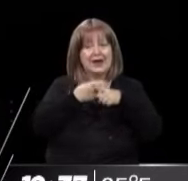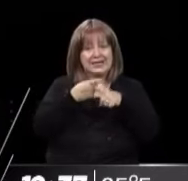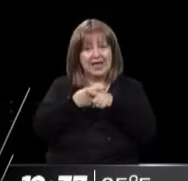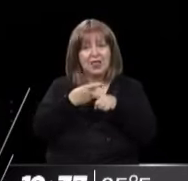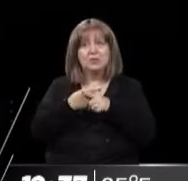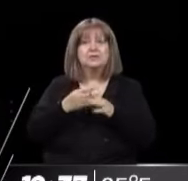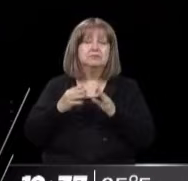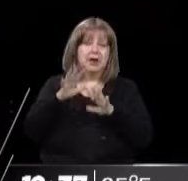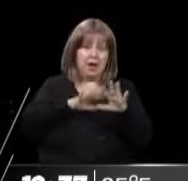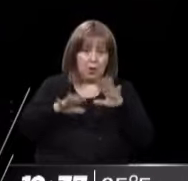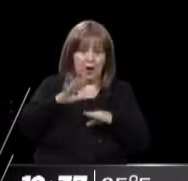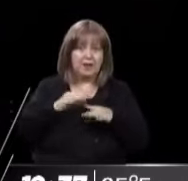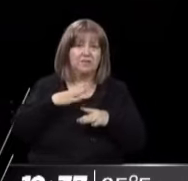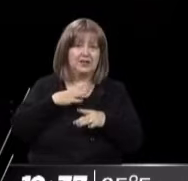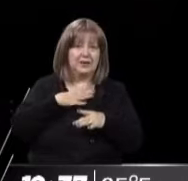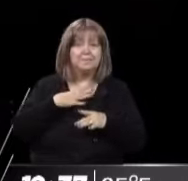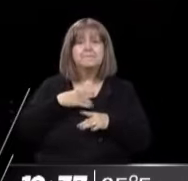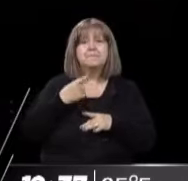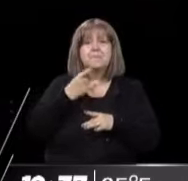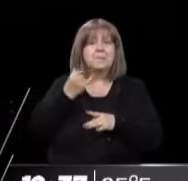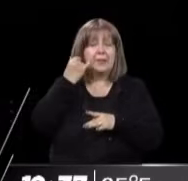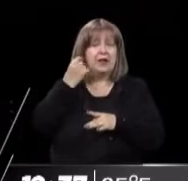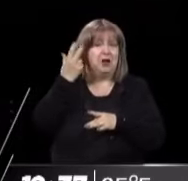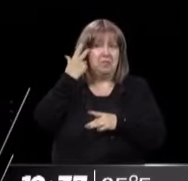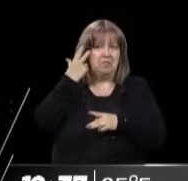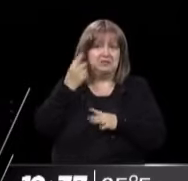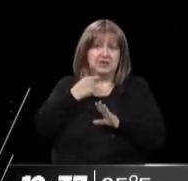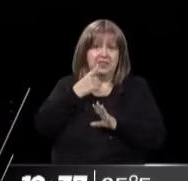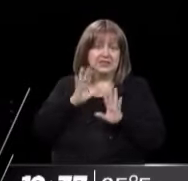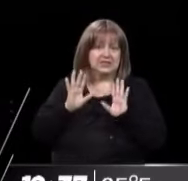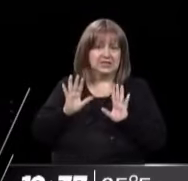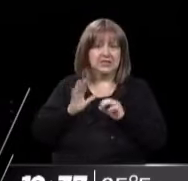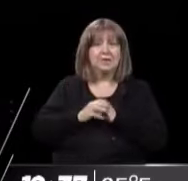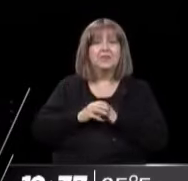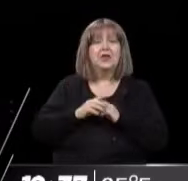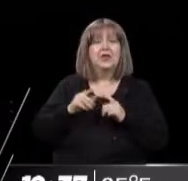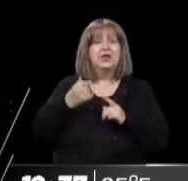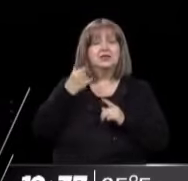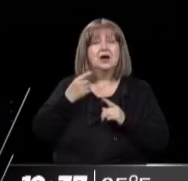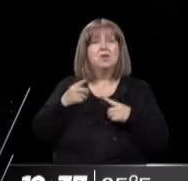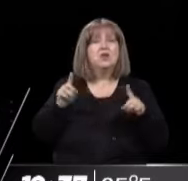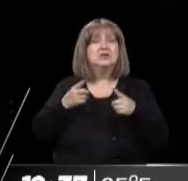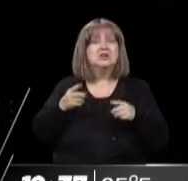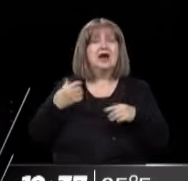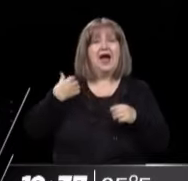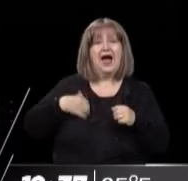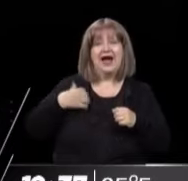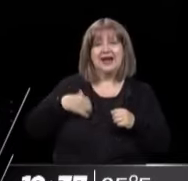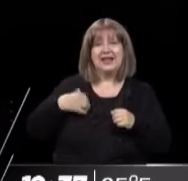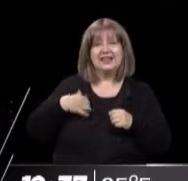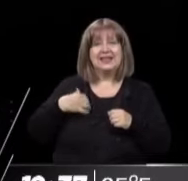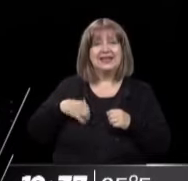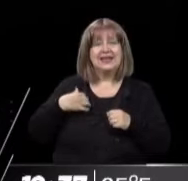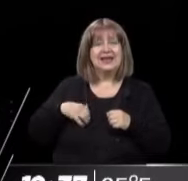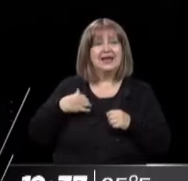pero les queríamos... Los chicos de Ovación 90 dijeron que estaba al parecer con, sí. Es contra el Auxerre. Y puso la canción de Argentina de Trueno